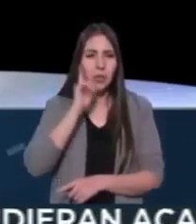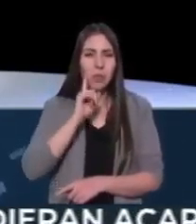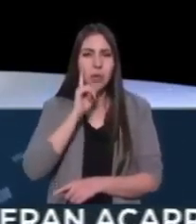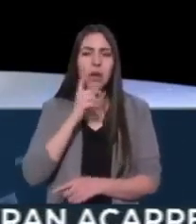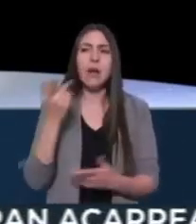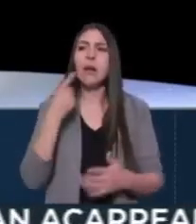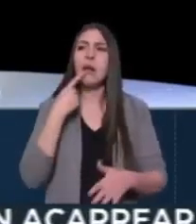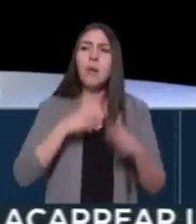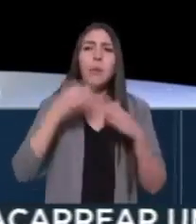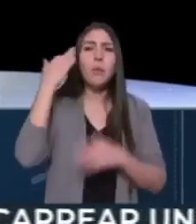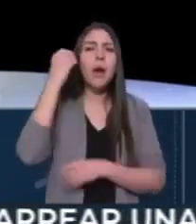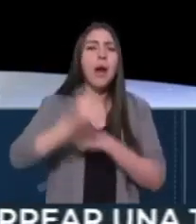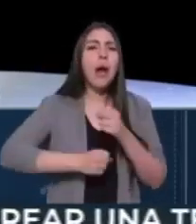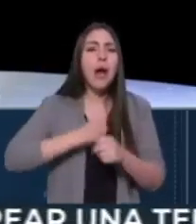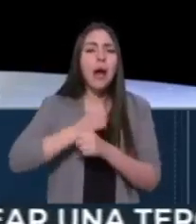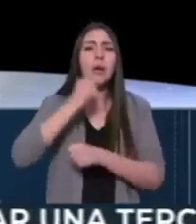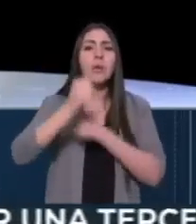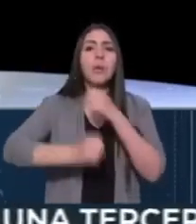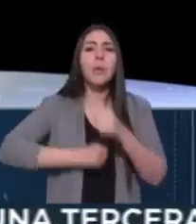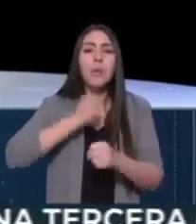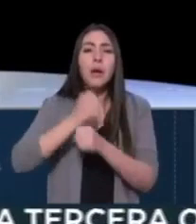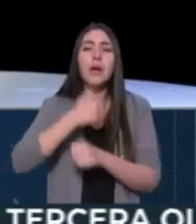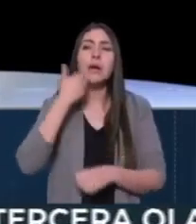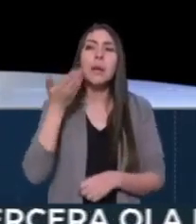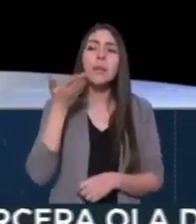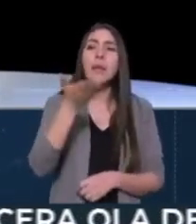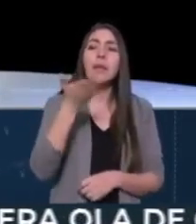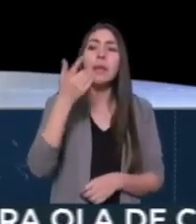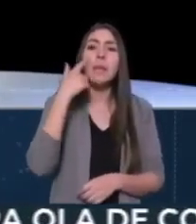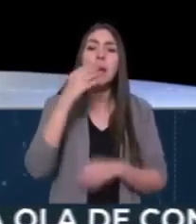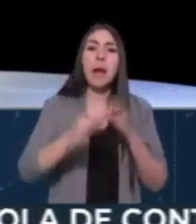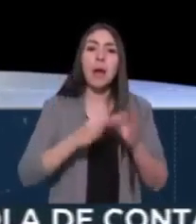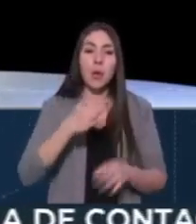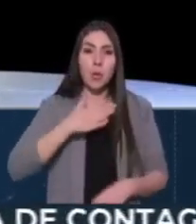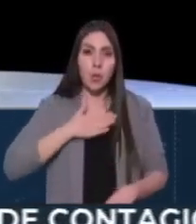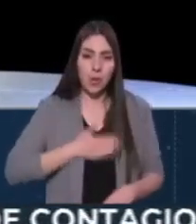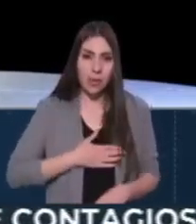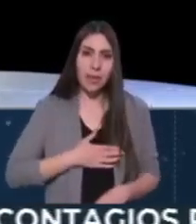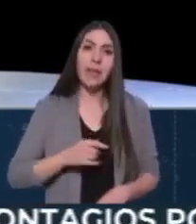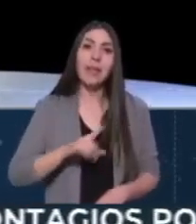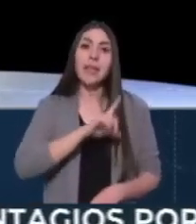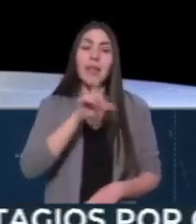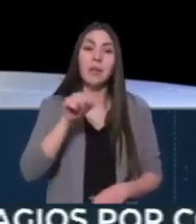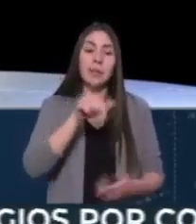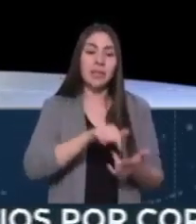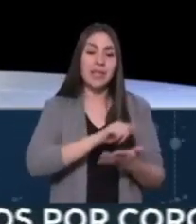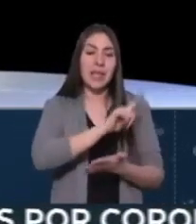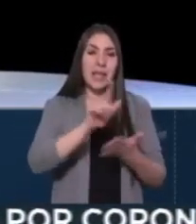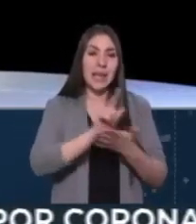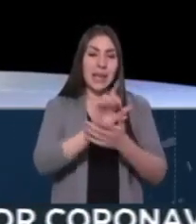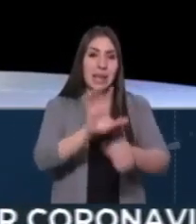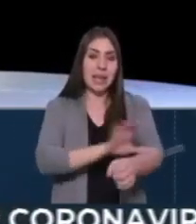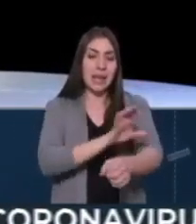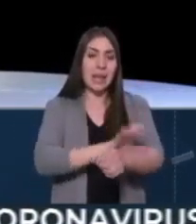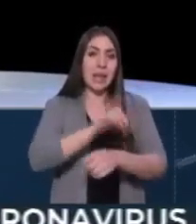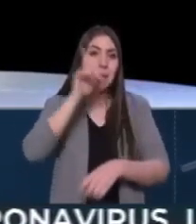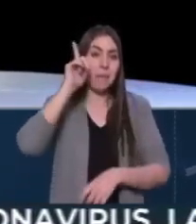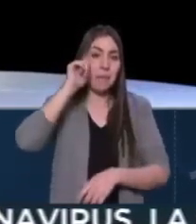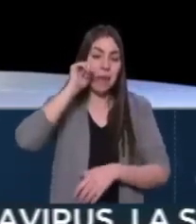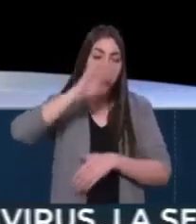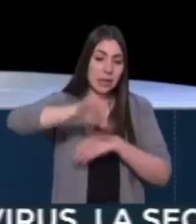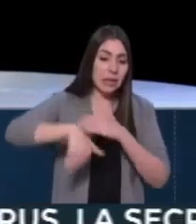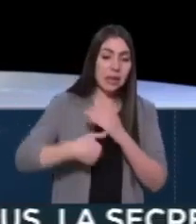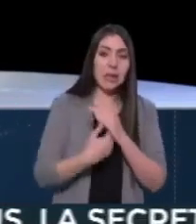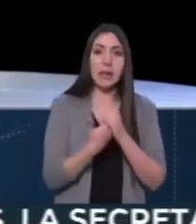aprehensión? Y cuando se dio lo de la ley eléctrica, al otro día de que se aprueba en la Cámara